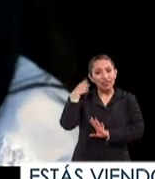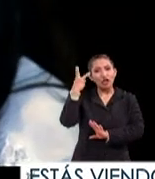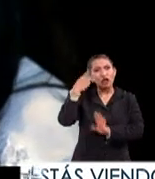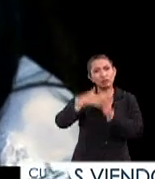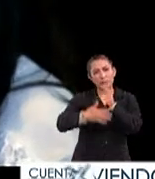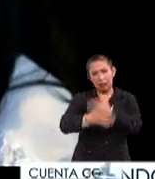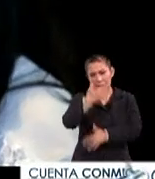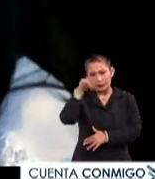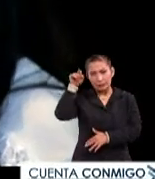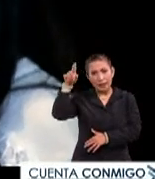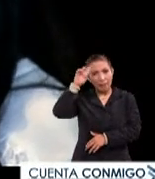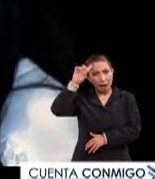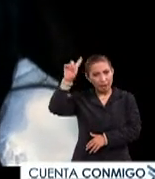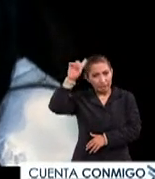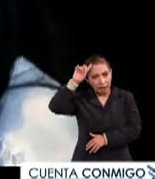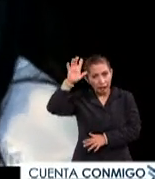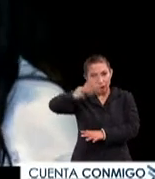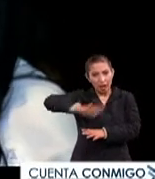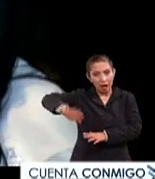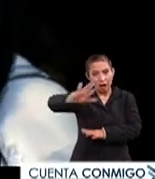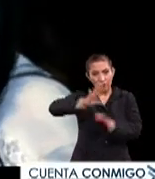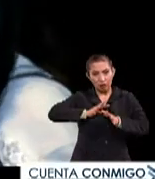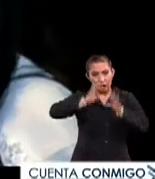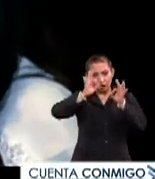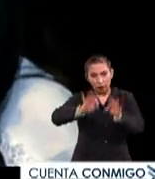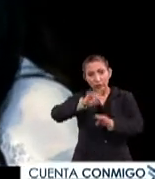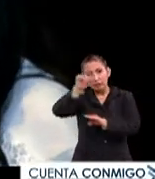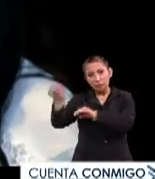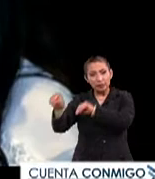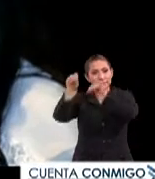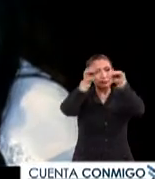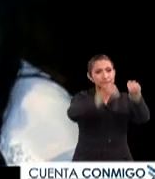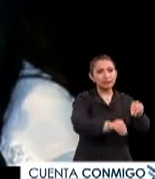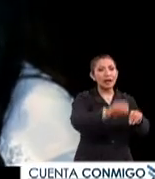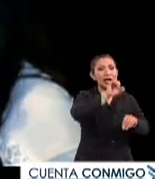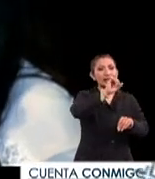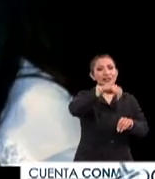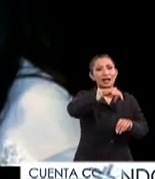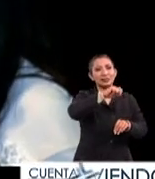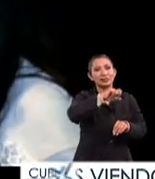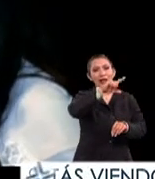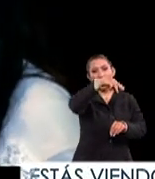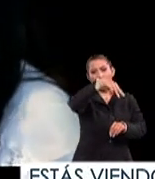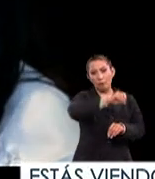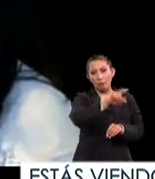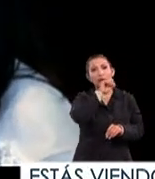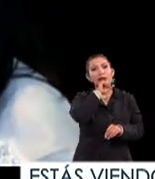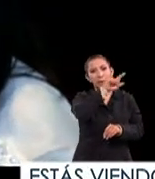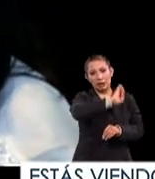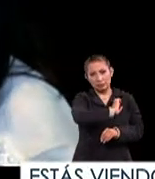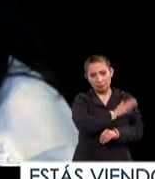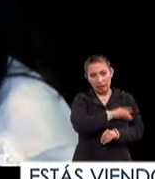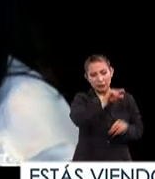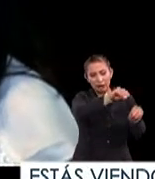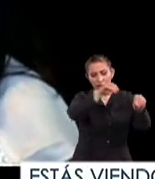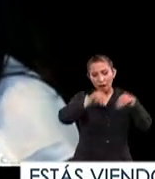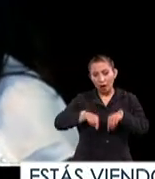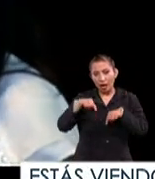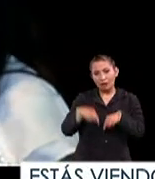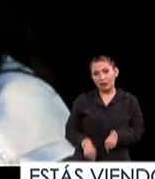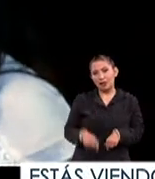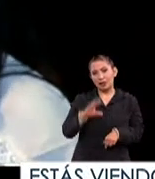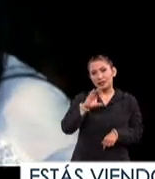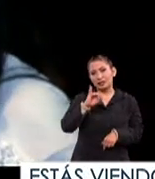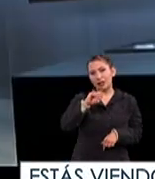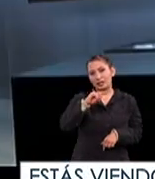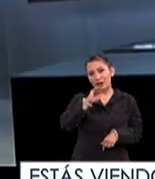el 2015 en Madrid, en el espacio de la Fundación. Después fue a San Telmo, también en España, y ahora llega a